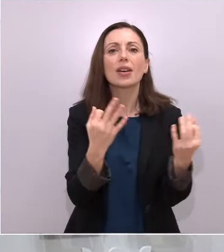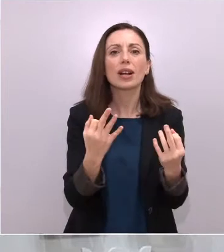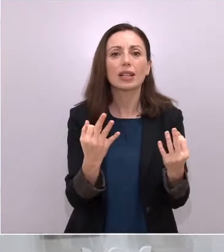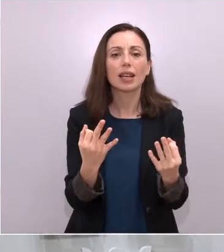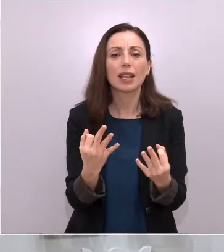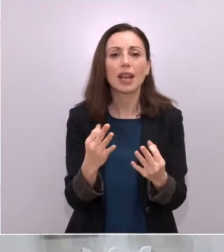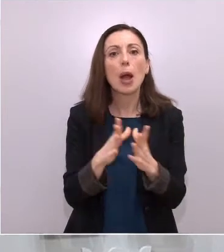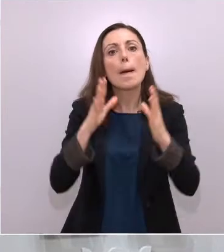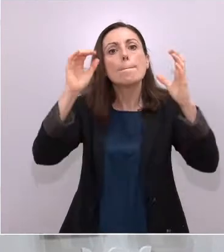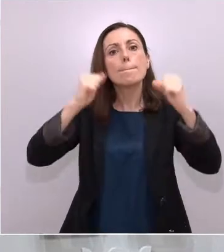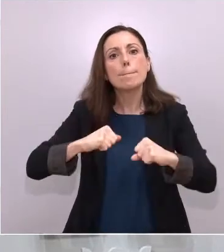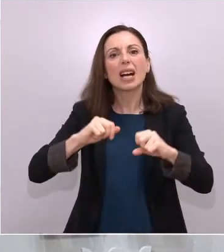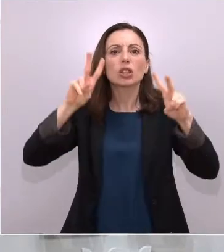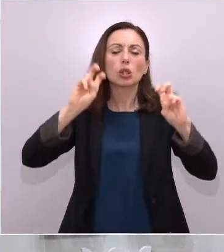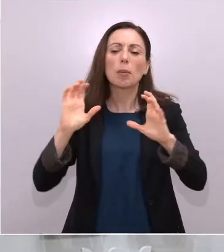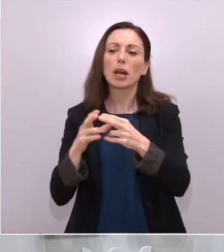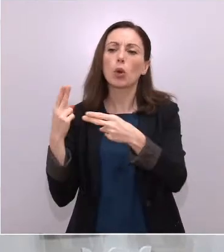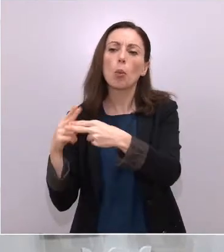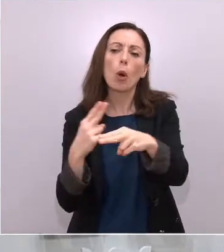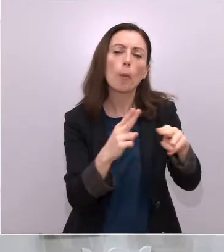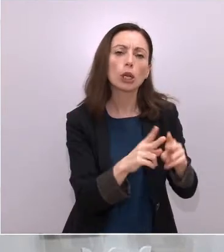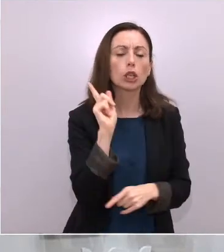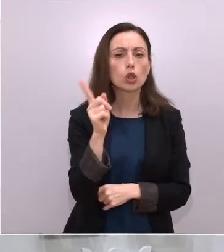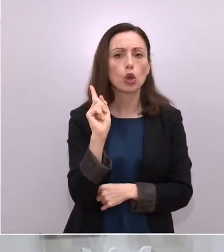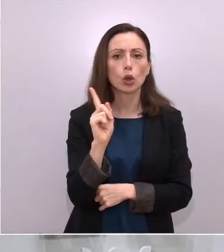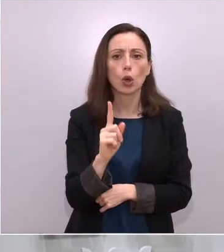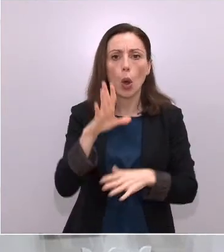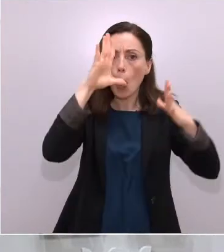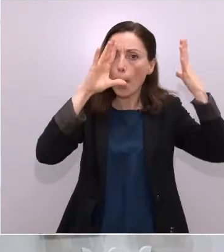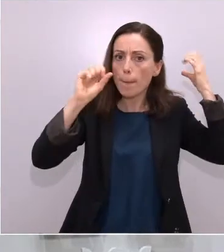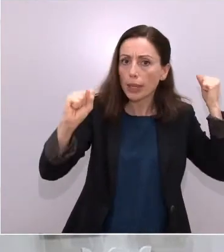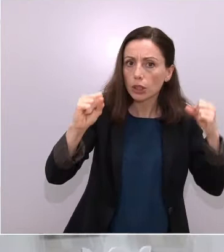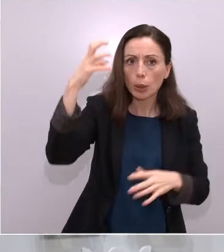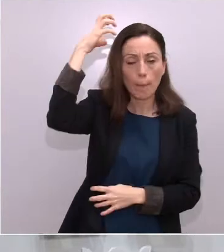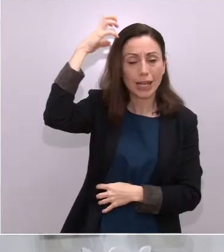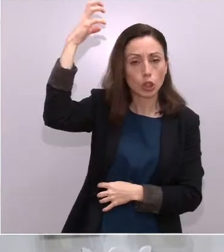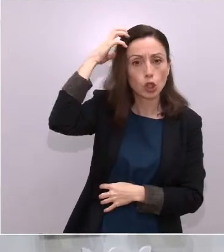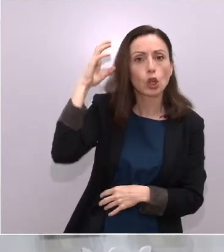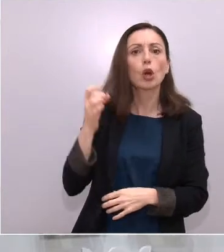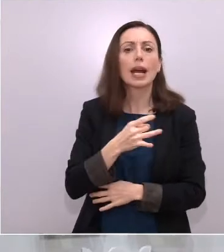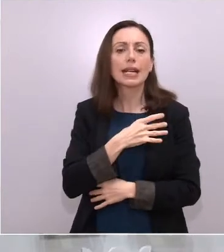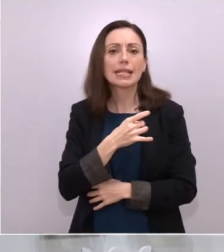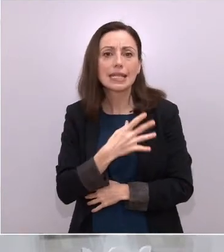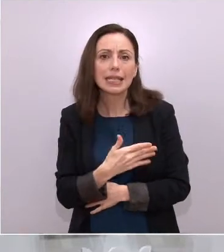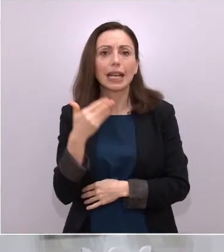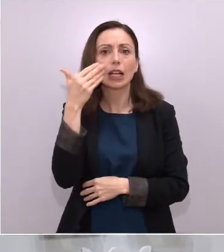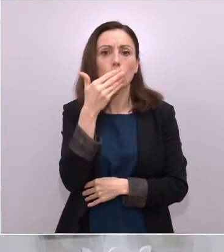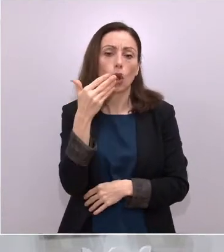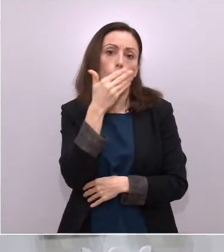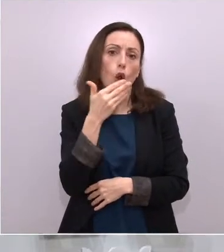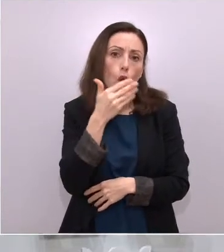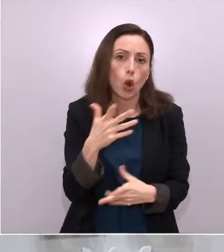solo un pacto entre partidos políticos. La patronal, los sindicatos, los colegios y